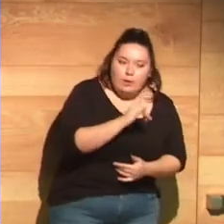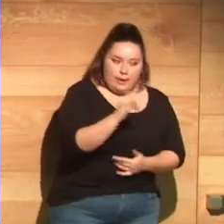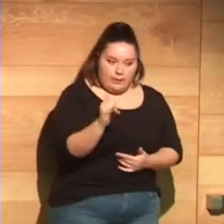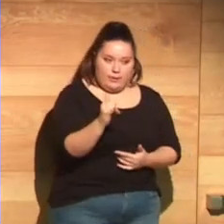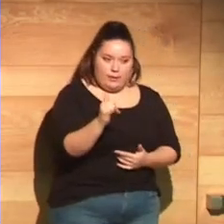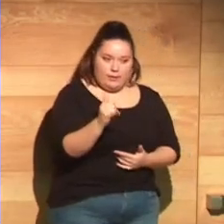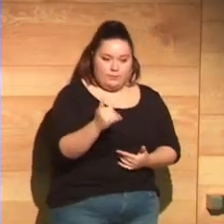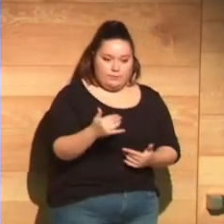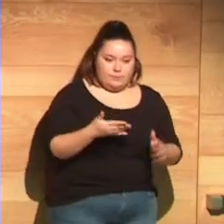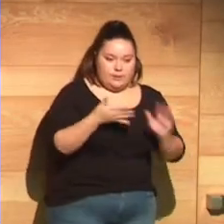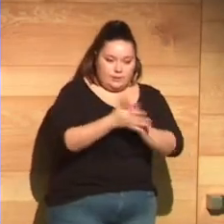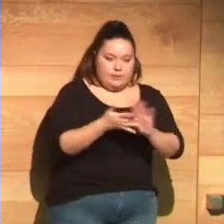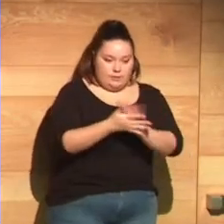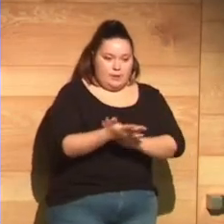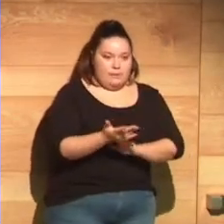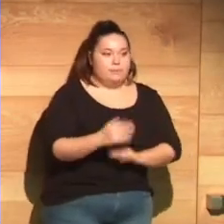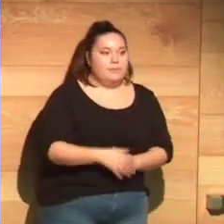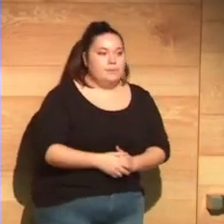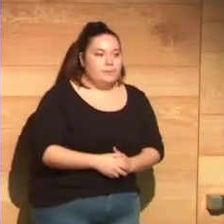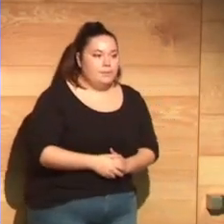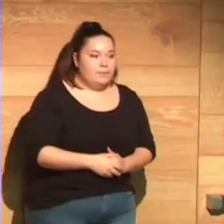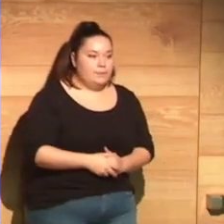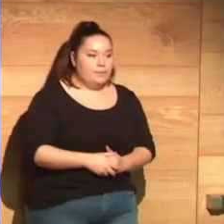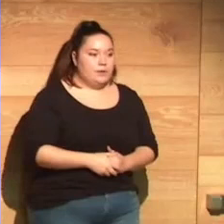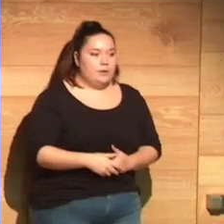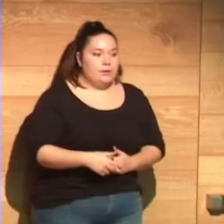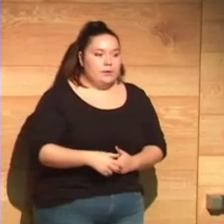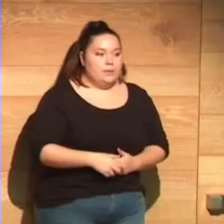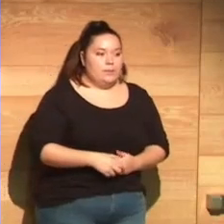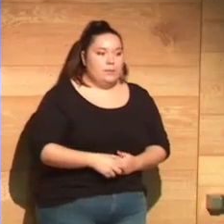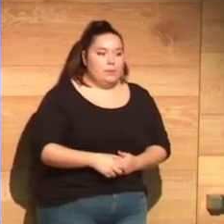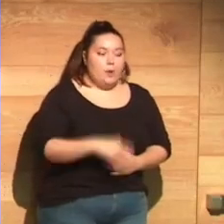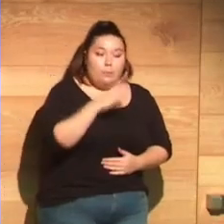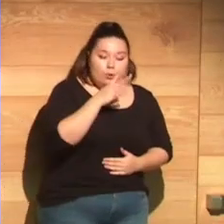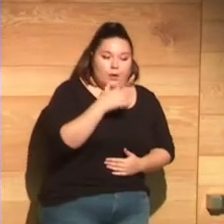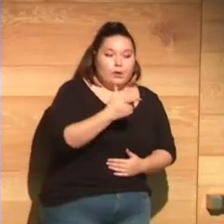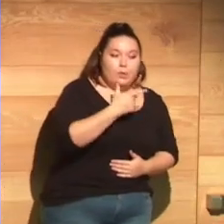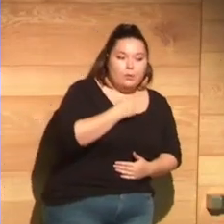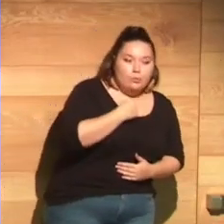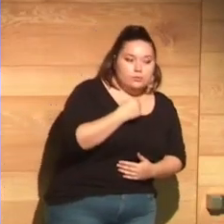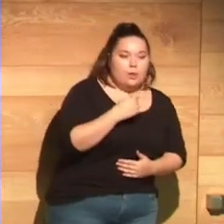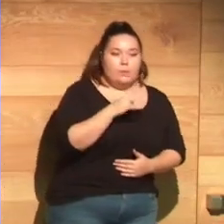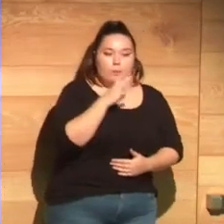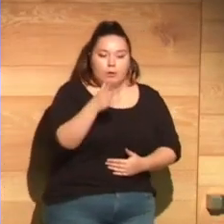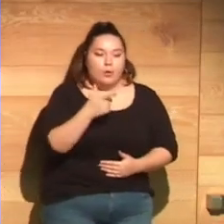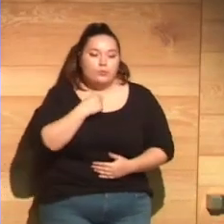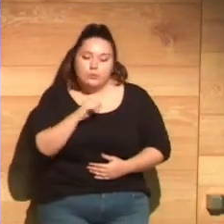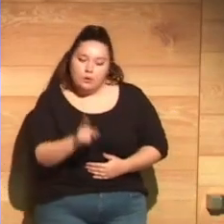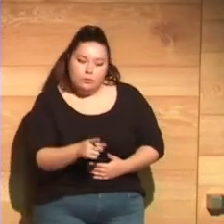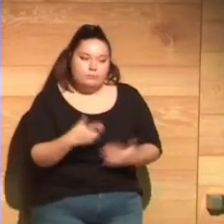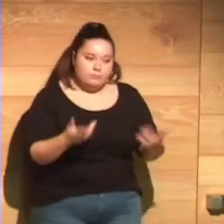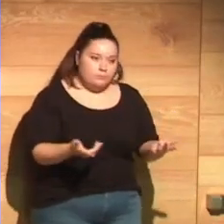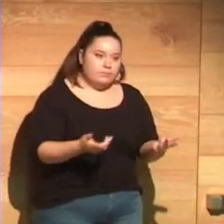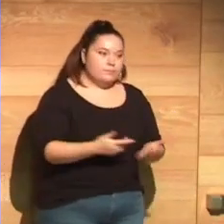cosas que hacemos mal. ¿Sabes? Entonces tú ya ahí estás entrando yo ya no estoy entrando en juicio, sino que estoy intentando